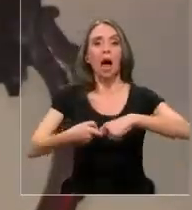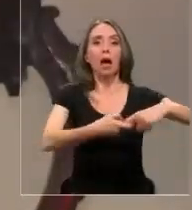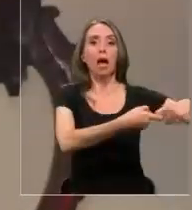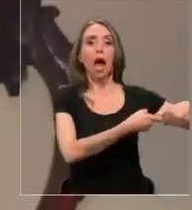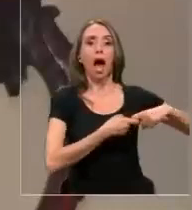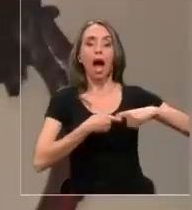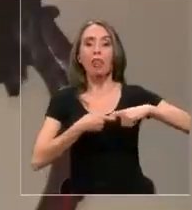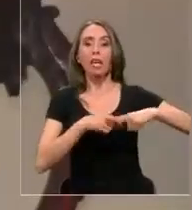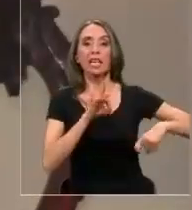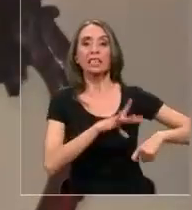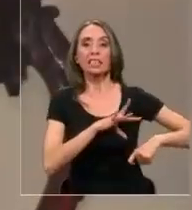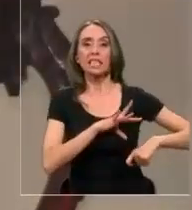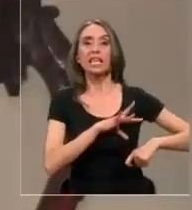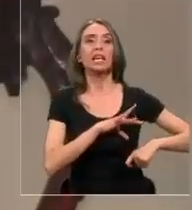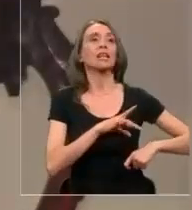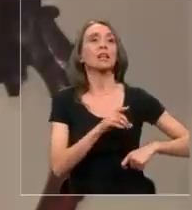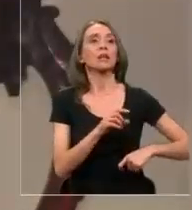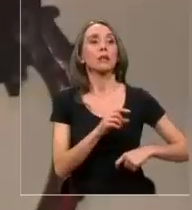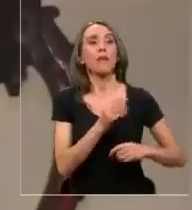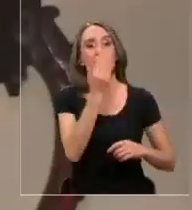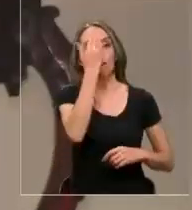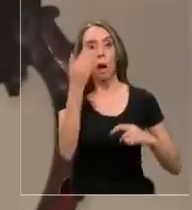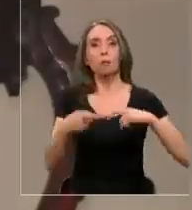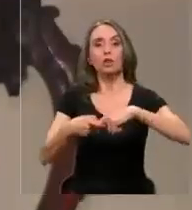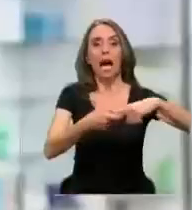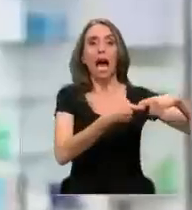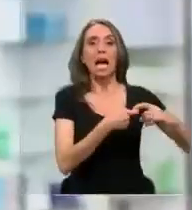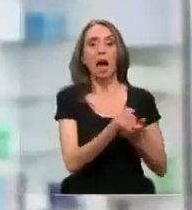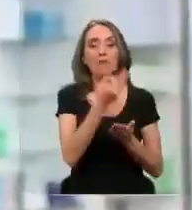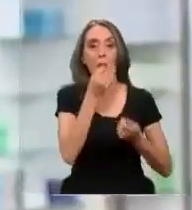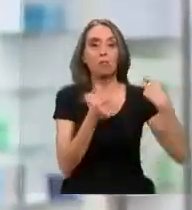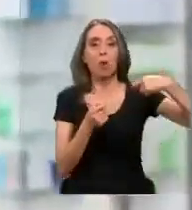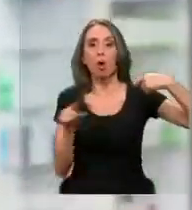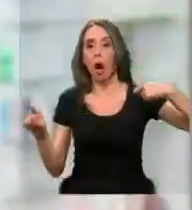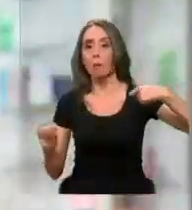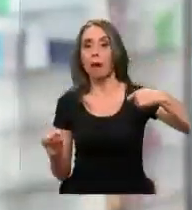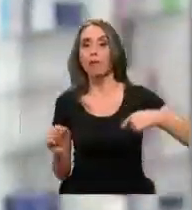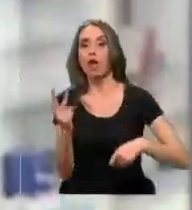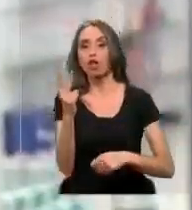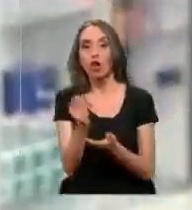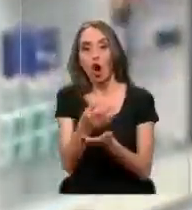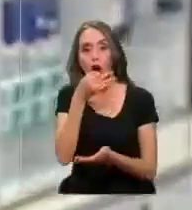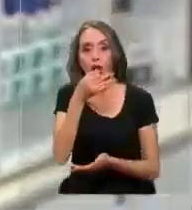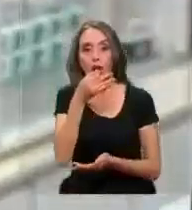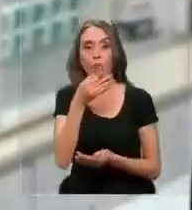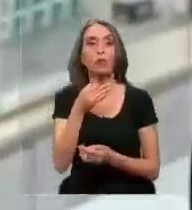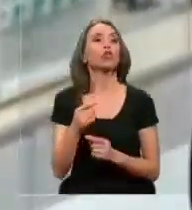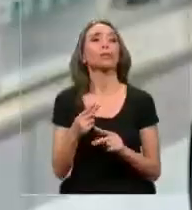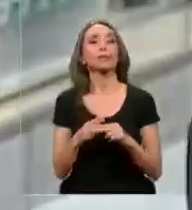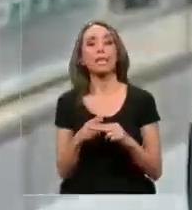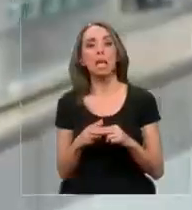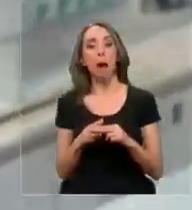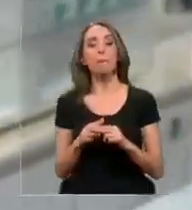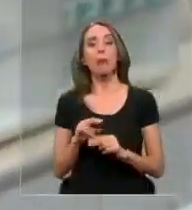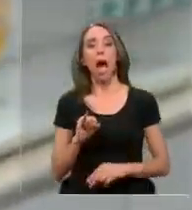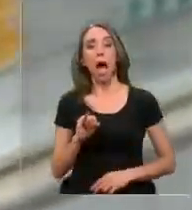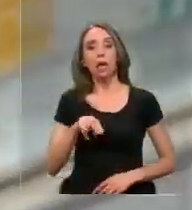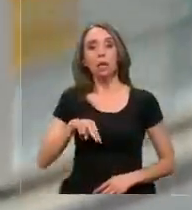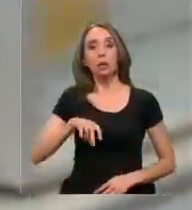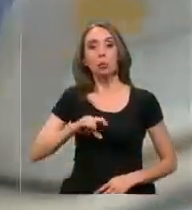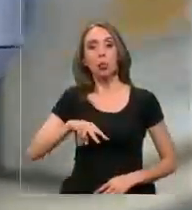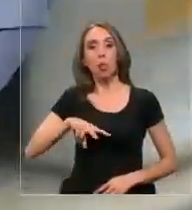las otras con las cadenas famosas cadenas de chile estos son dos medicamentos que son inmunosupresores son súper importantes